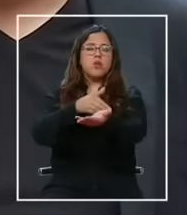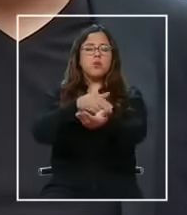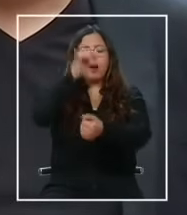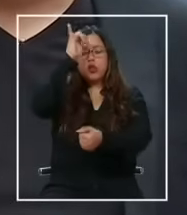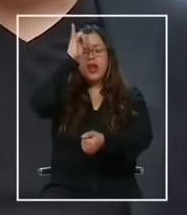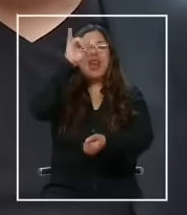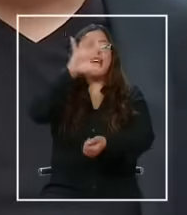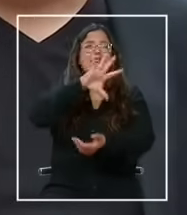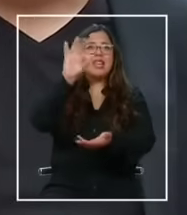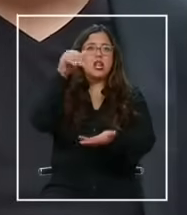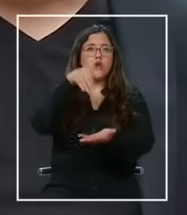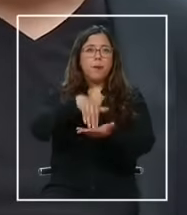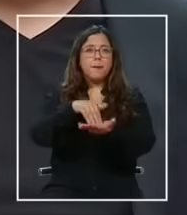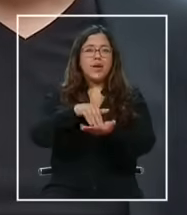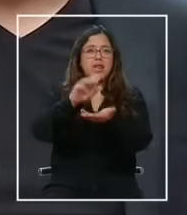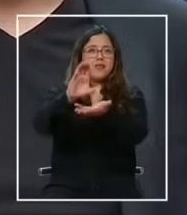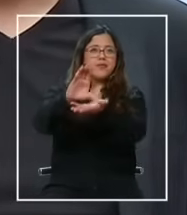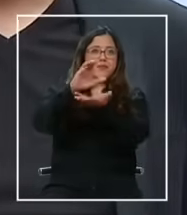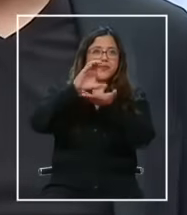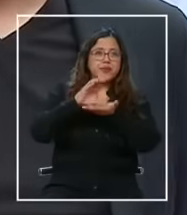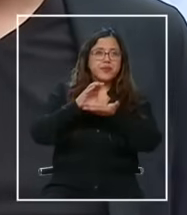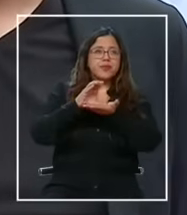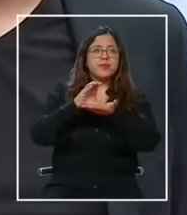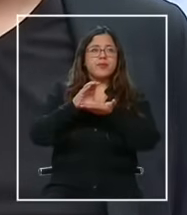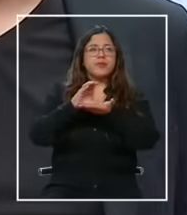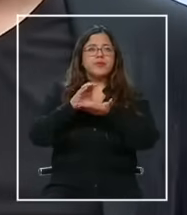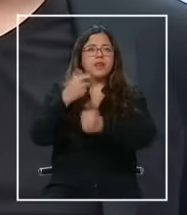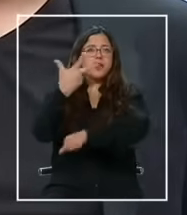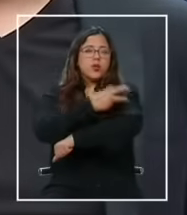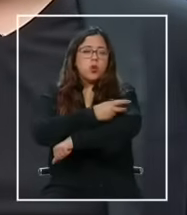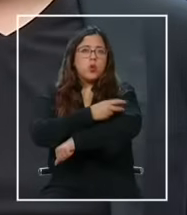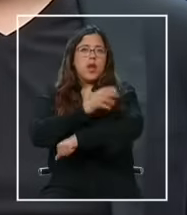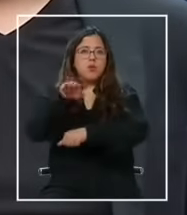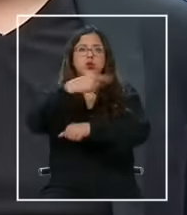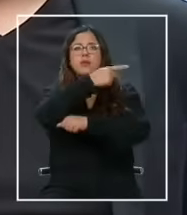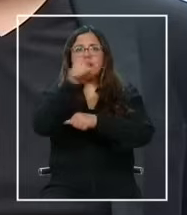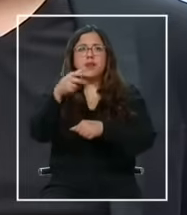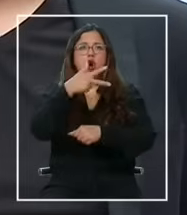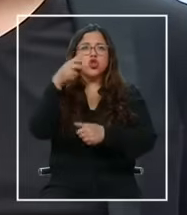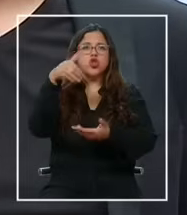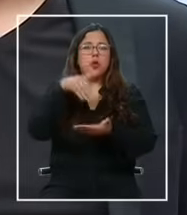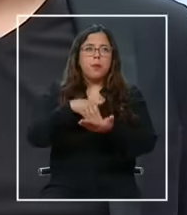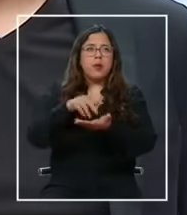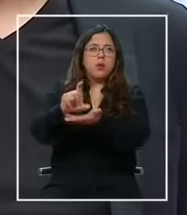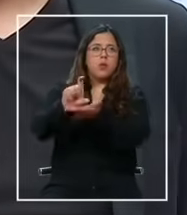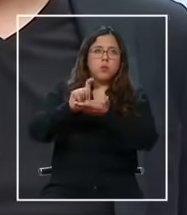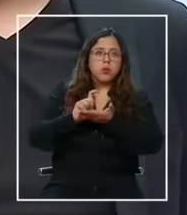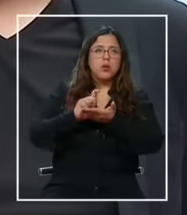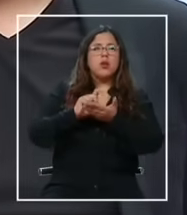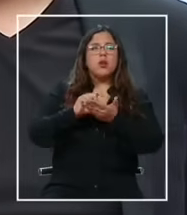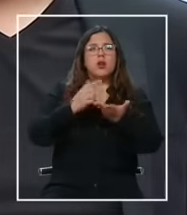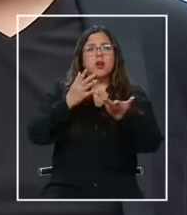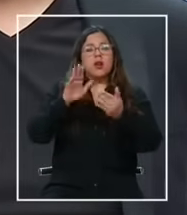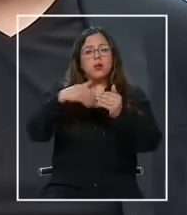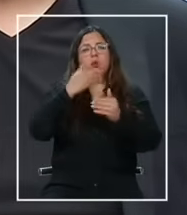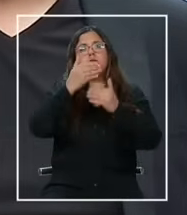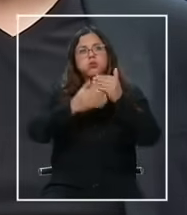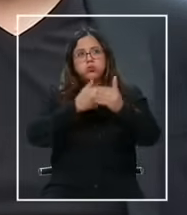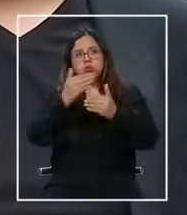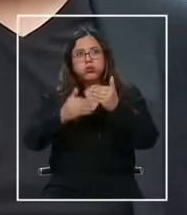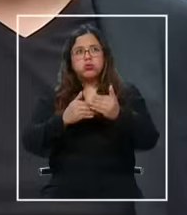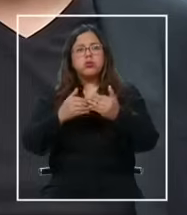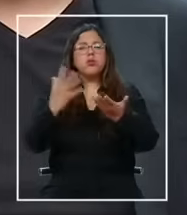próxima semana llegan 800000 dosis más y luego después de eso siguen ingresando paulatinamente hasta completar el